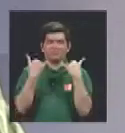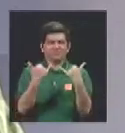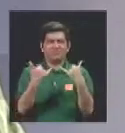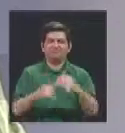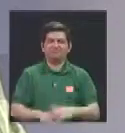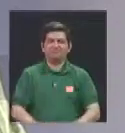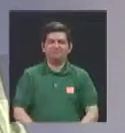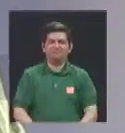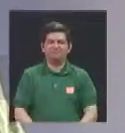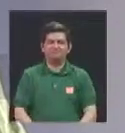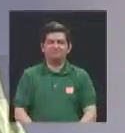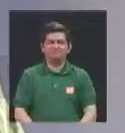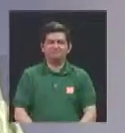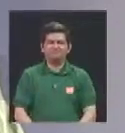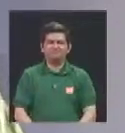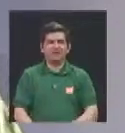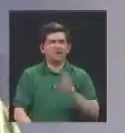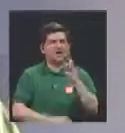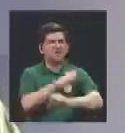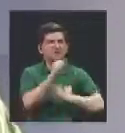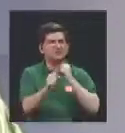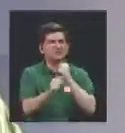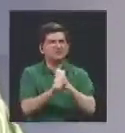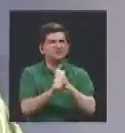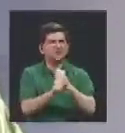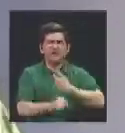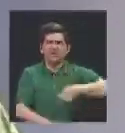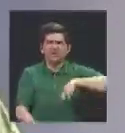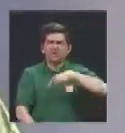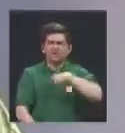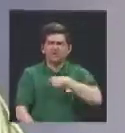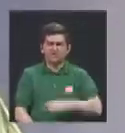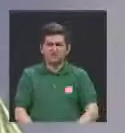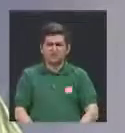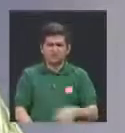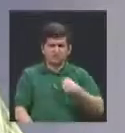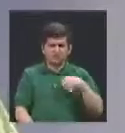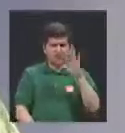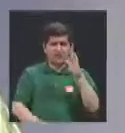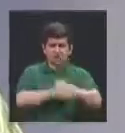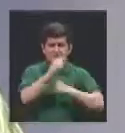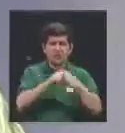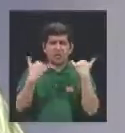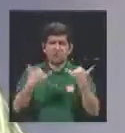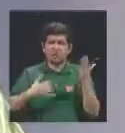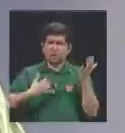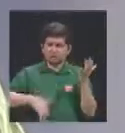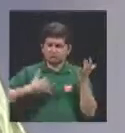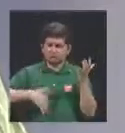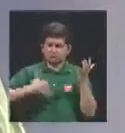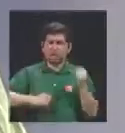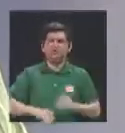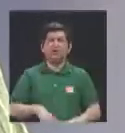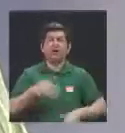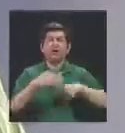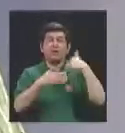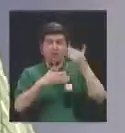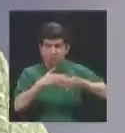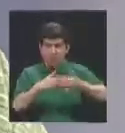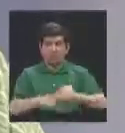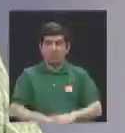a los 7 años nosotros salimos de la casa. Durábamos, decía, mamá, ¿dónde están mis chiquitos? ¿Qué sería? Y nosotros andábamos en Punta